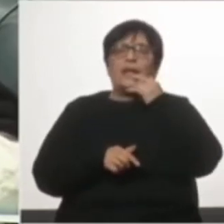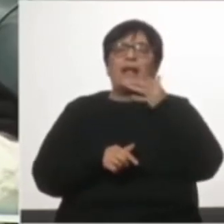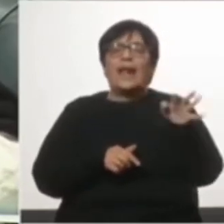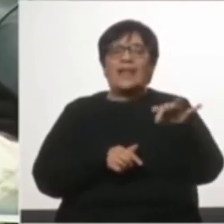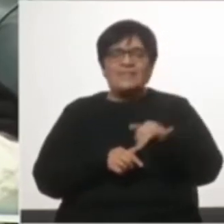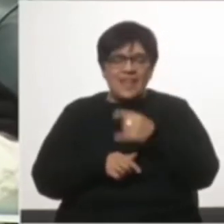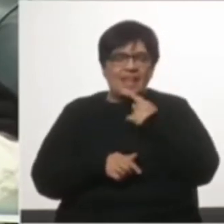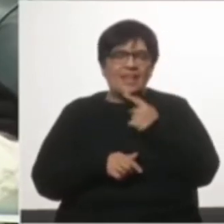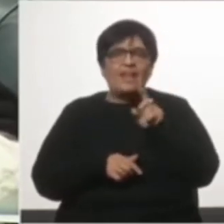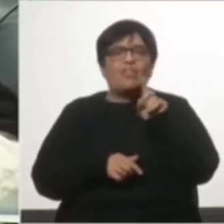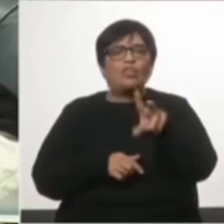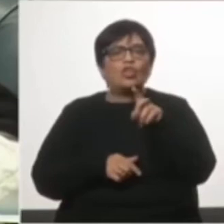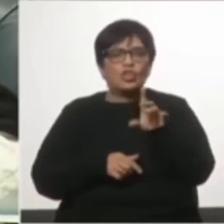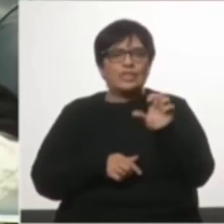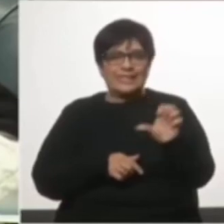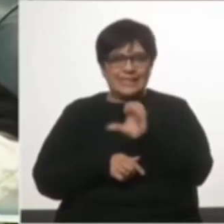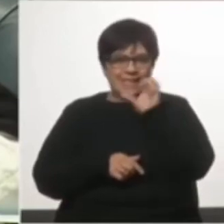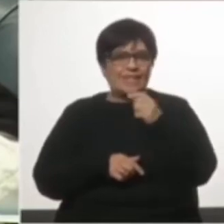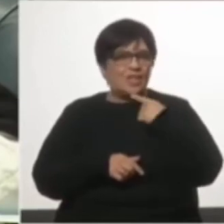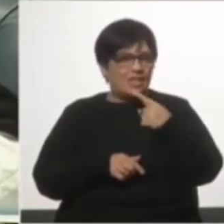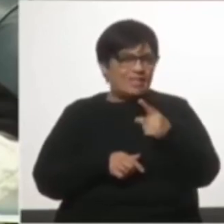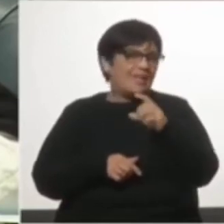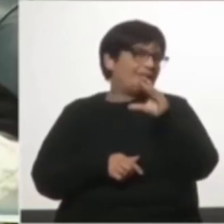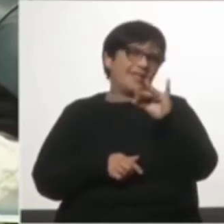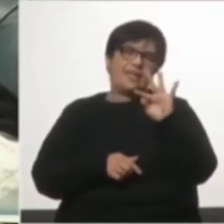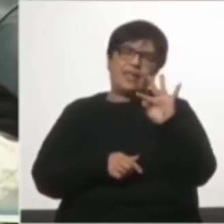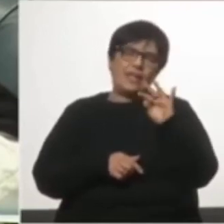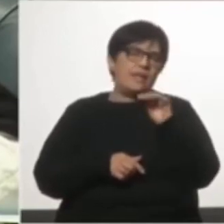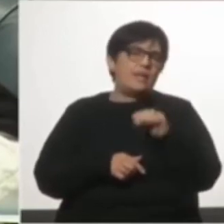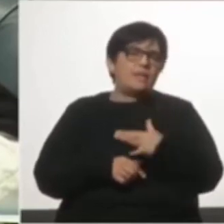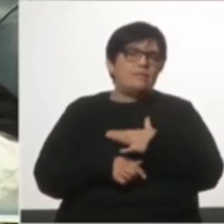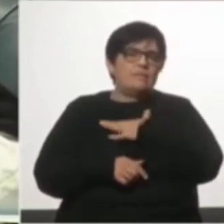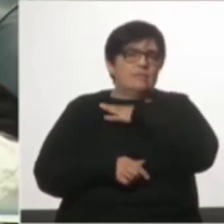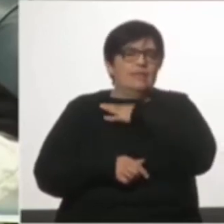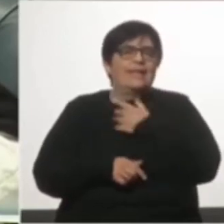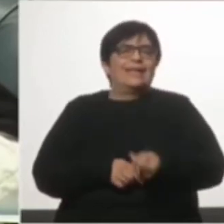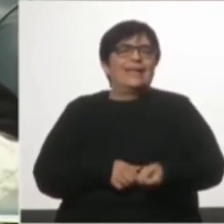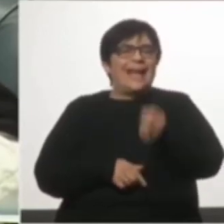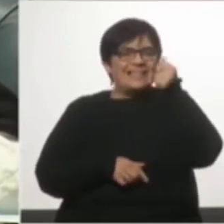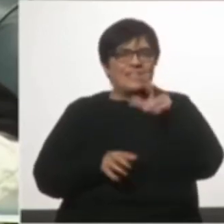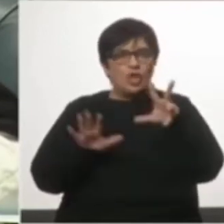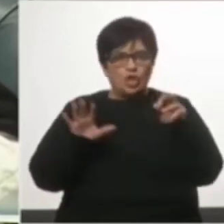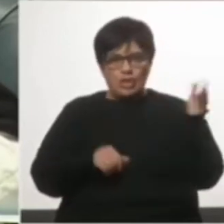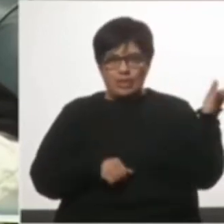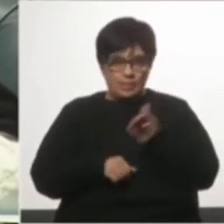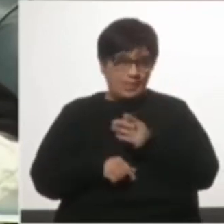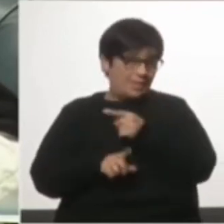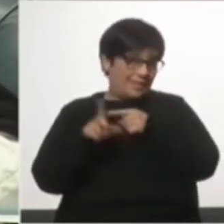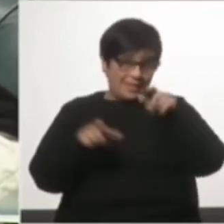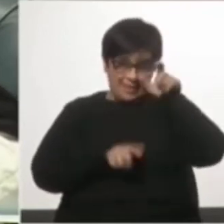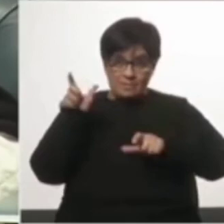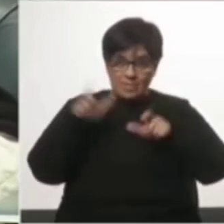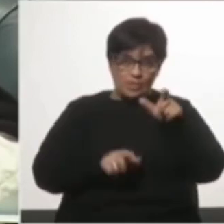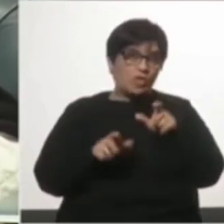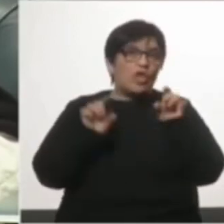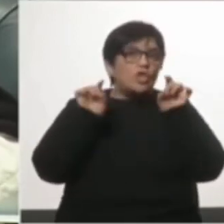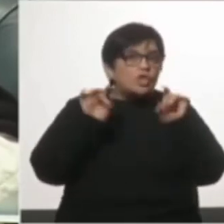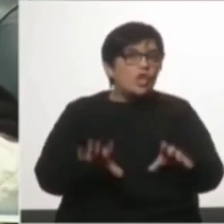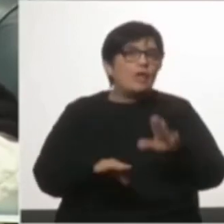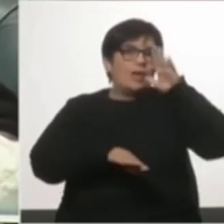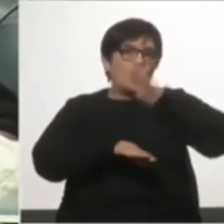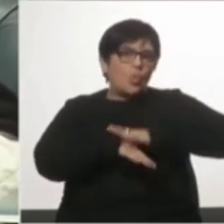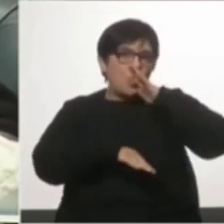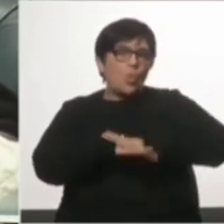enero alertaba que la ocupación en los CTI se aproximaba al 80% y que la mitad de los pacientes internados eran por